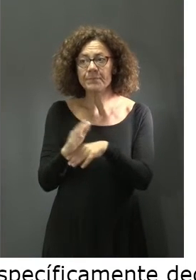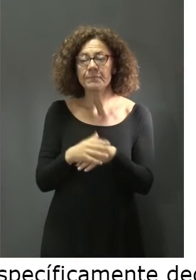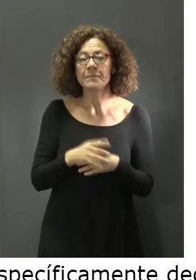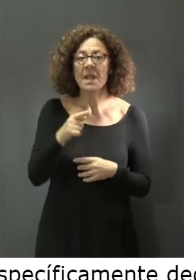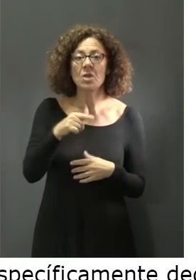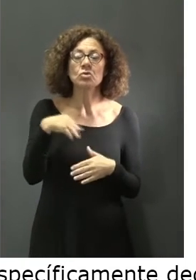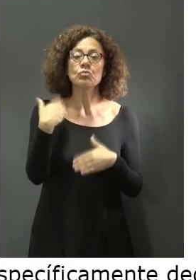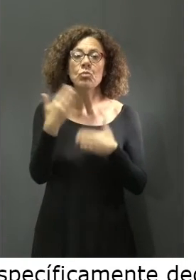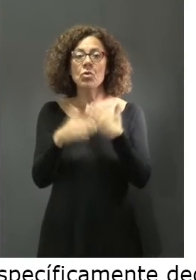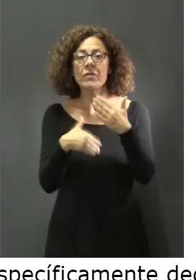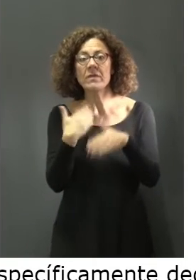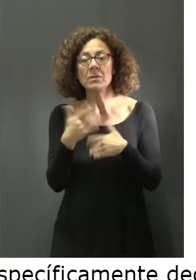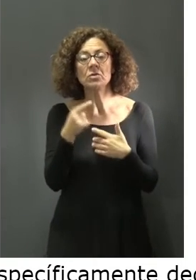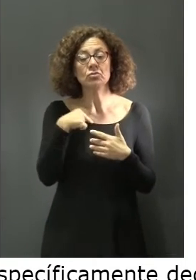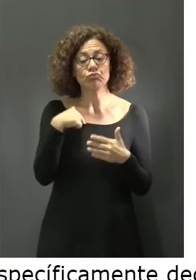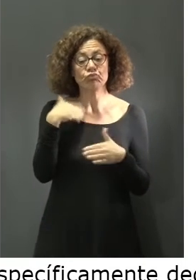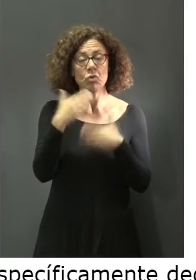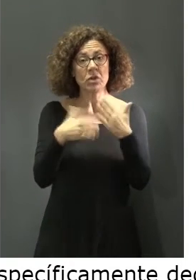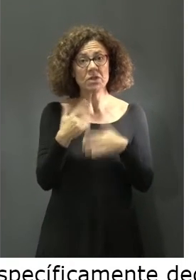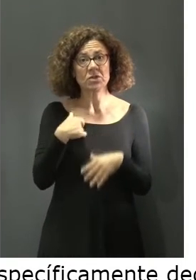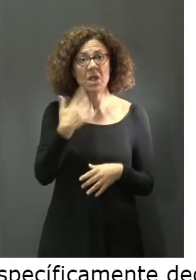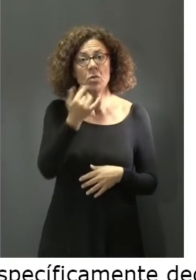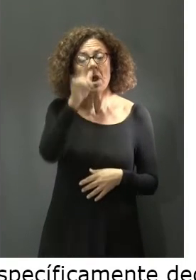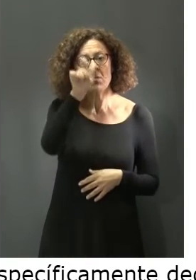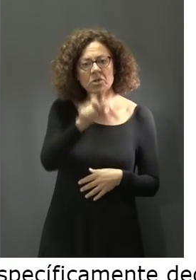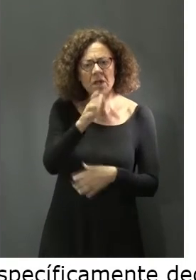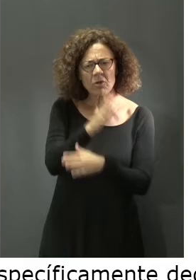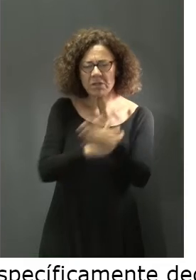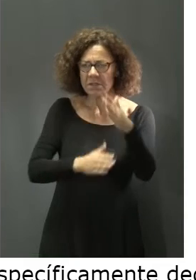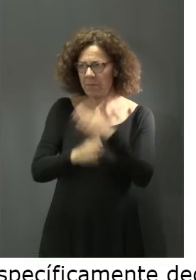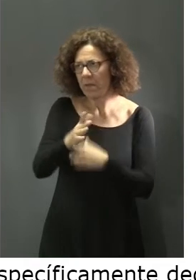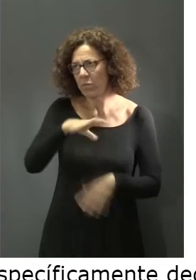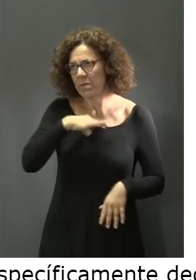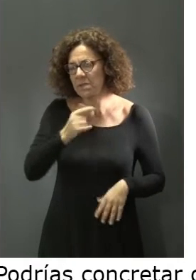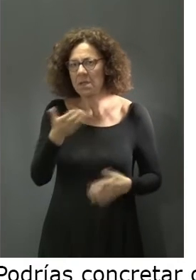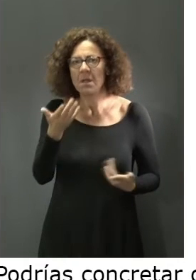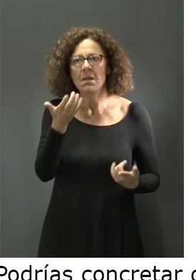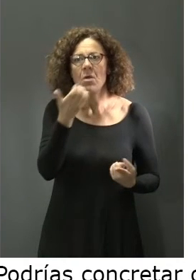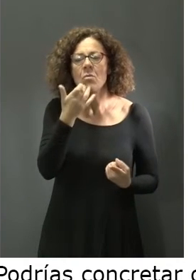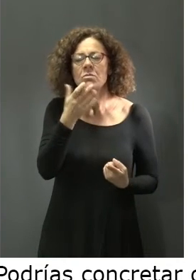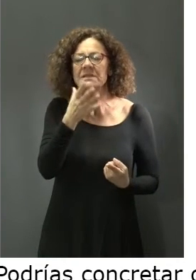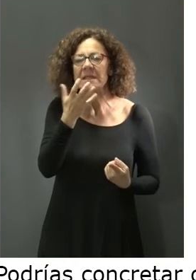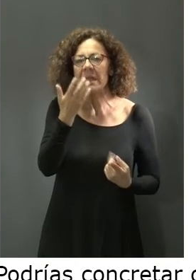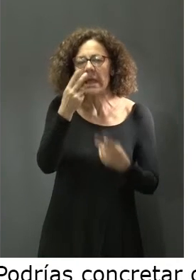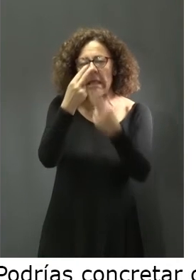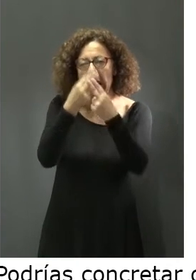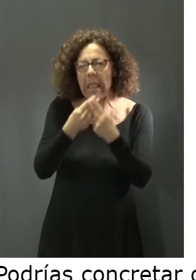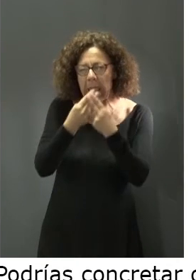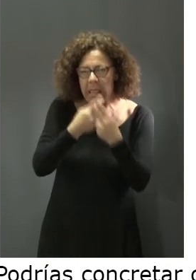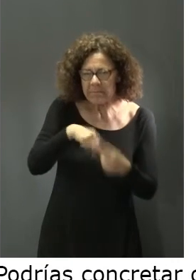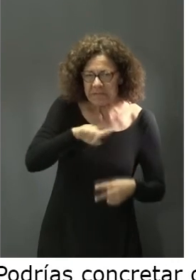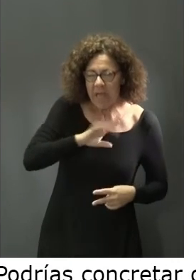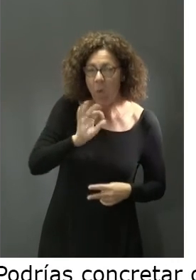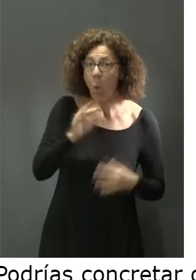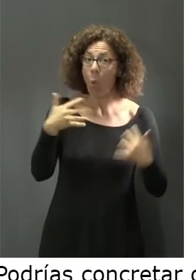los procedimientos, los procesos donde interviene una persona con discapacidad, ya sea, pues, como ha señalado, como investigado, como víctima?